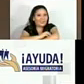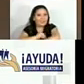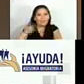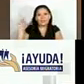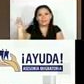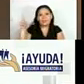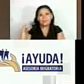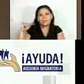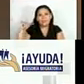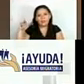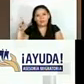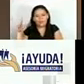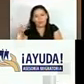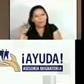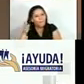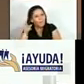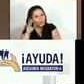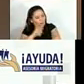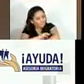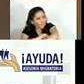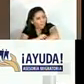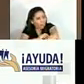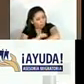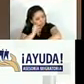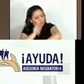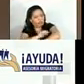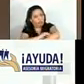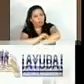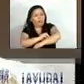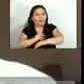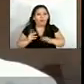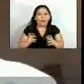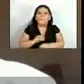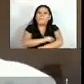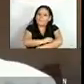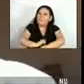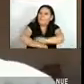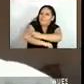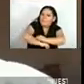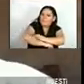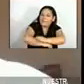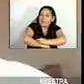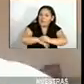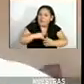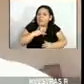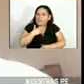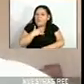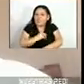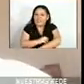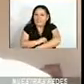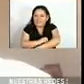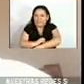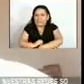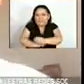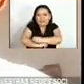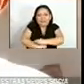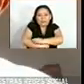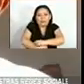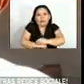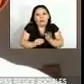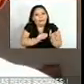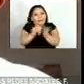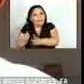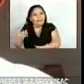es un rash un poquito plurigenoso, es decir, pica. Se siente un escosor en la piel. En